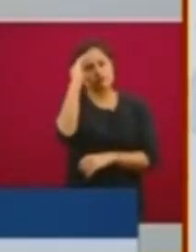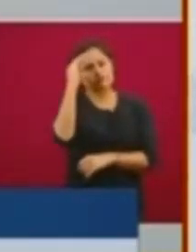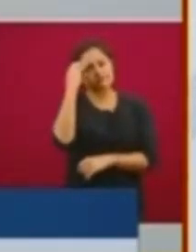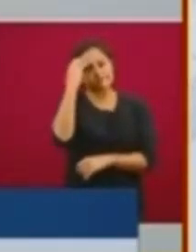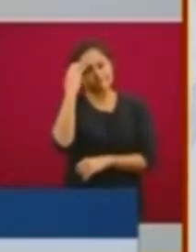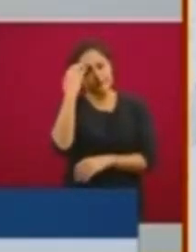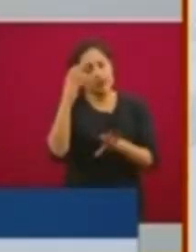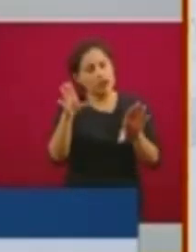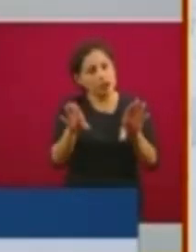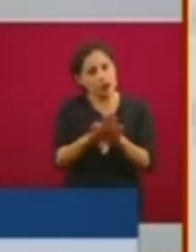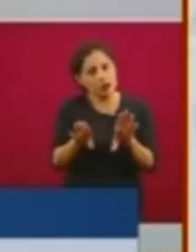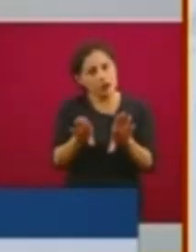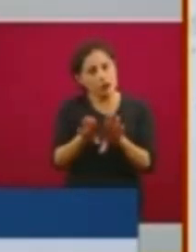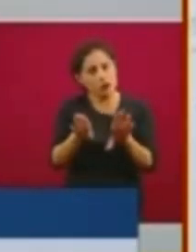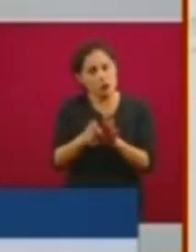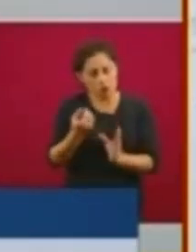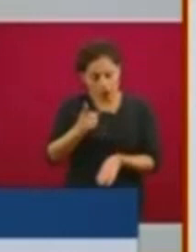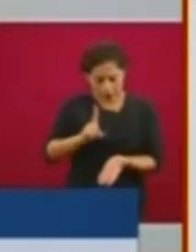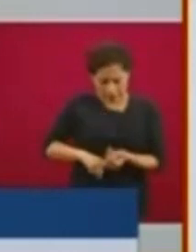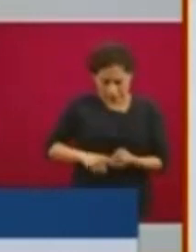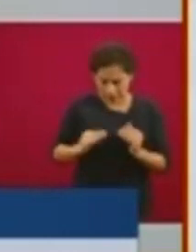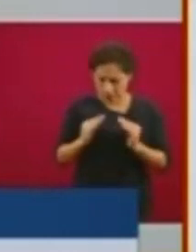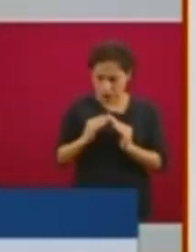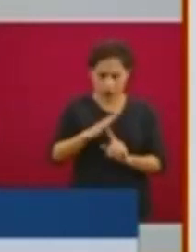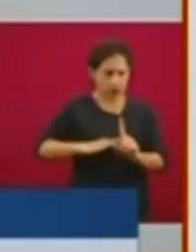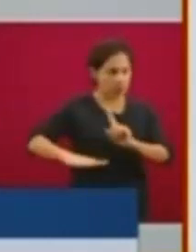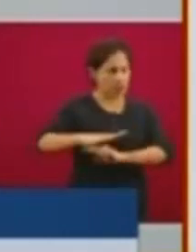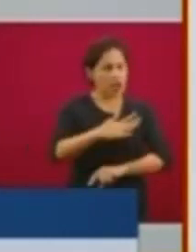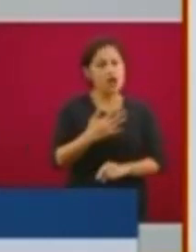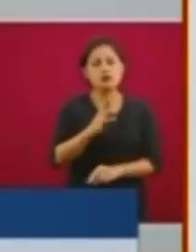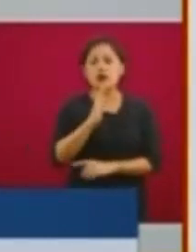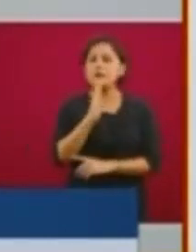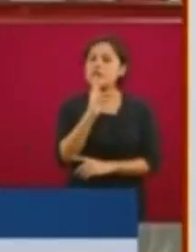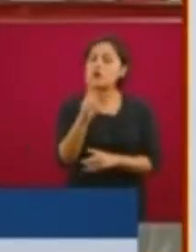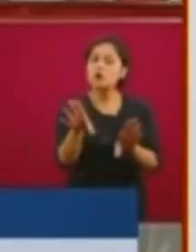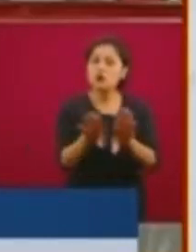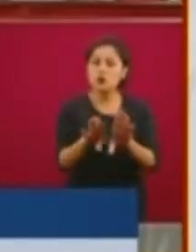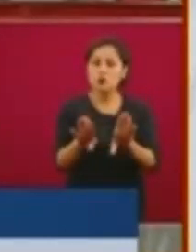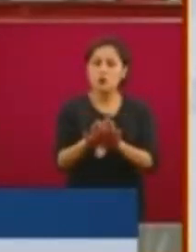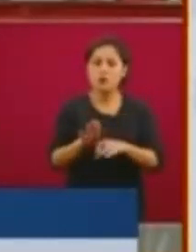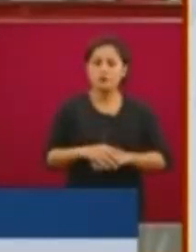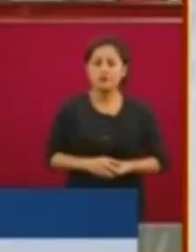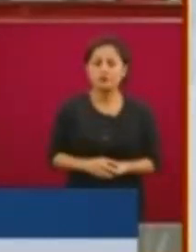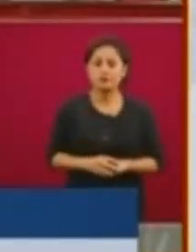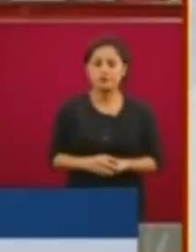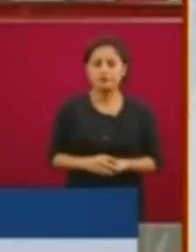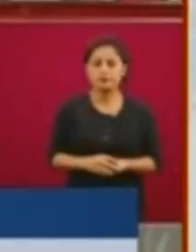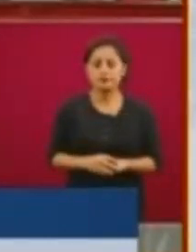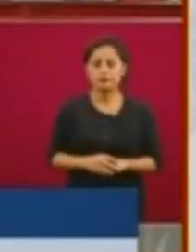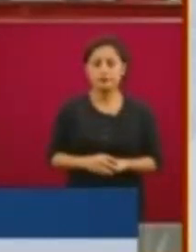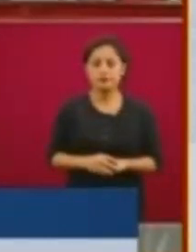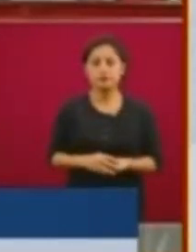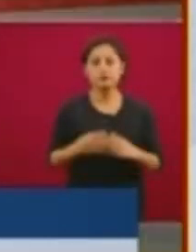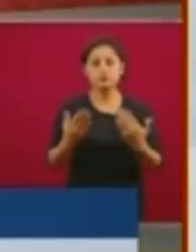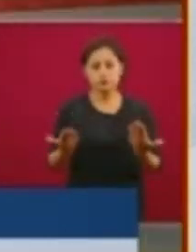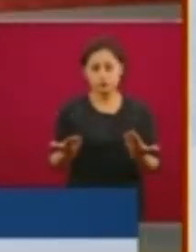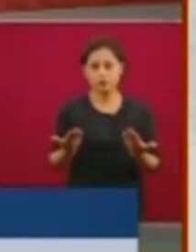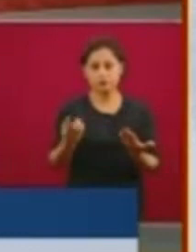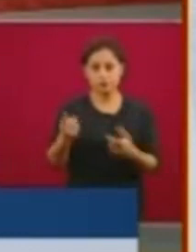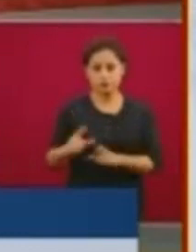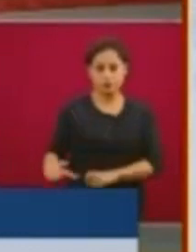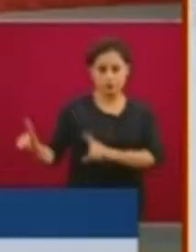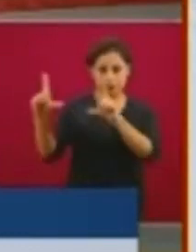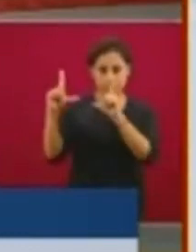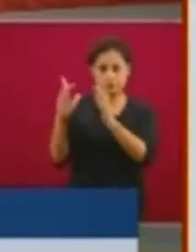digamos, prácticamente haciendo la selección final y ya incluso comunicándonos con algunos presidentes municipales,